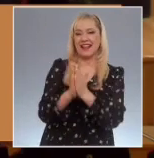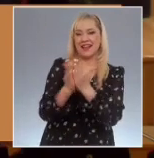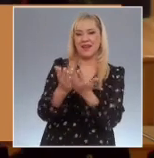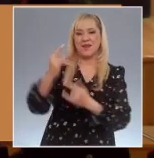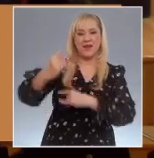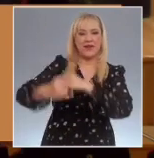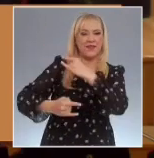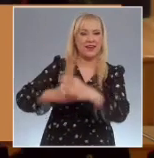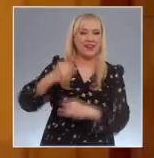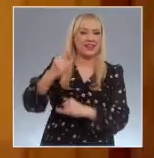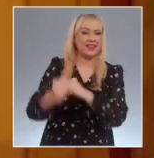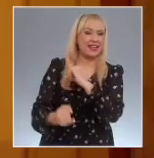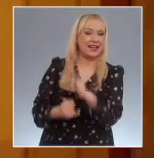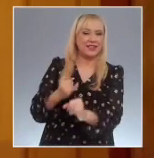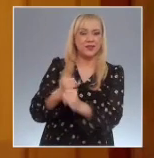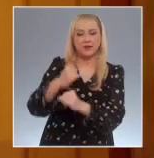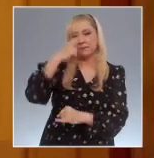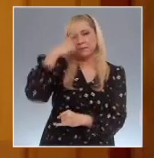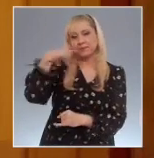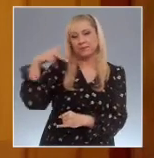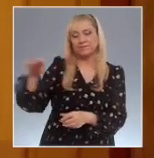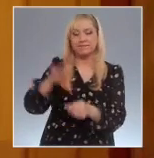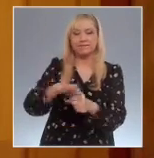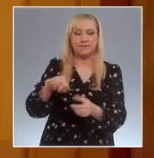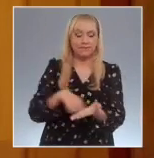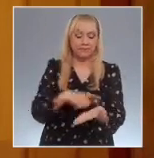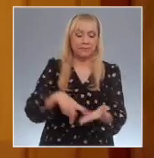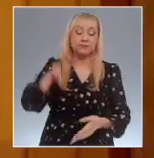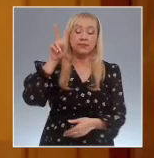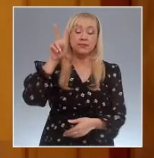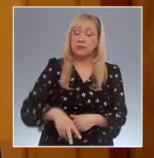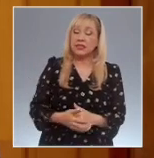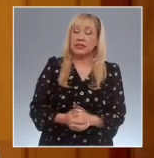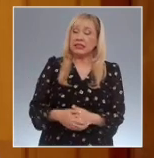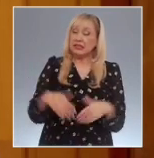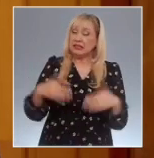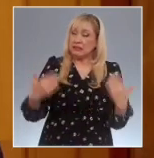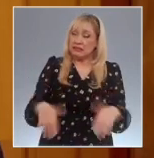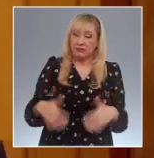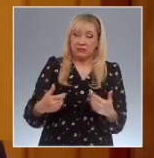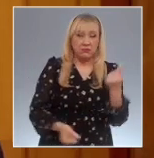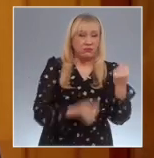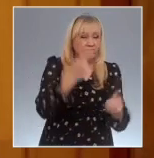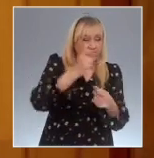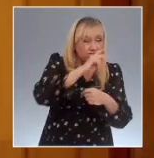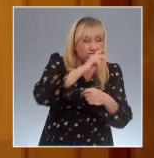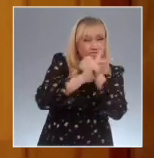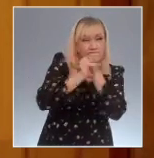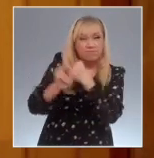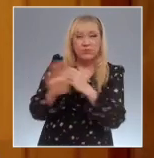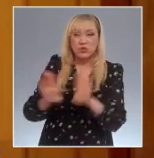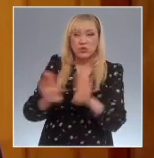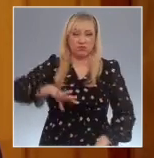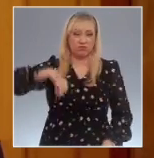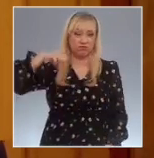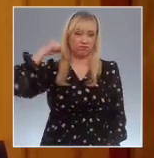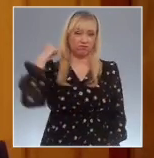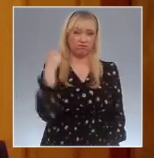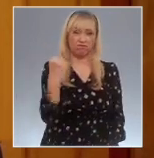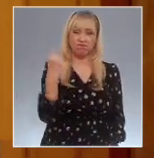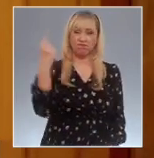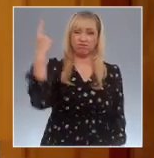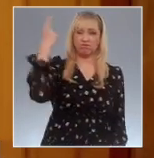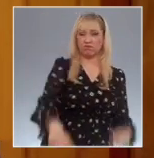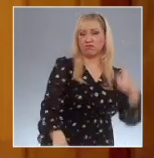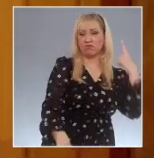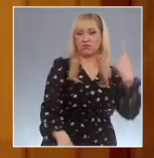Judicial de la Federación. En países donde prevalece el autoritarismo, la dictadura, el capricho, la